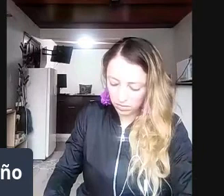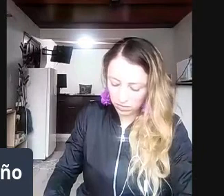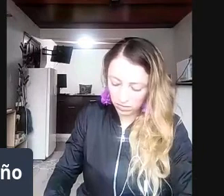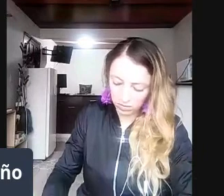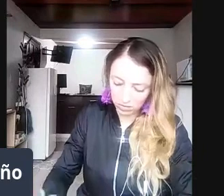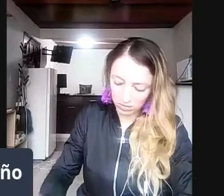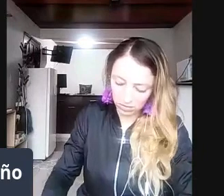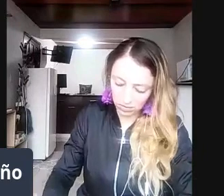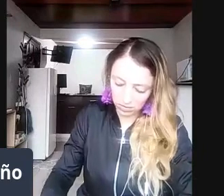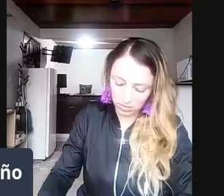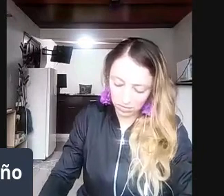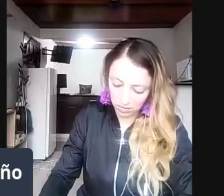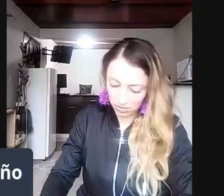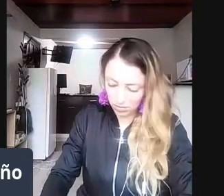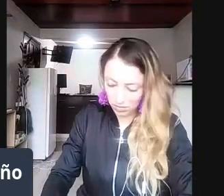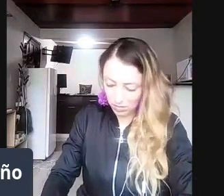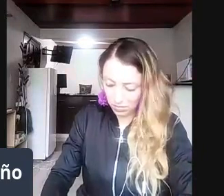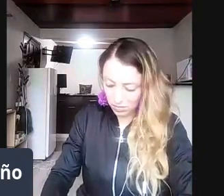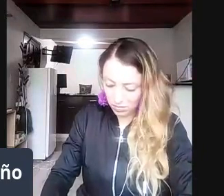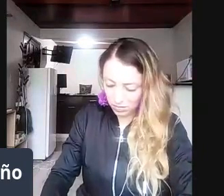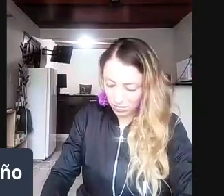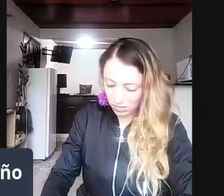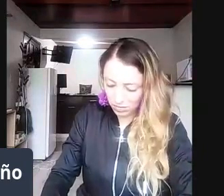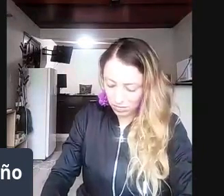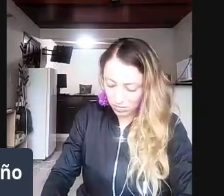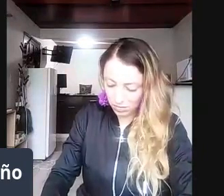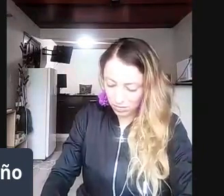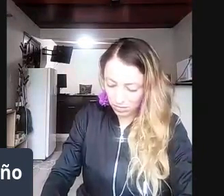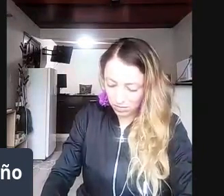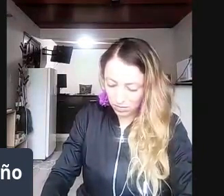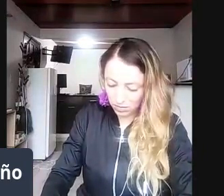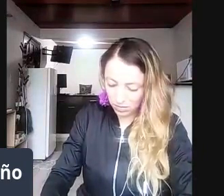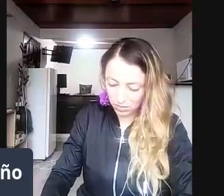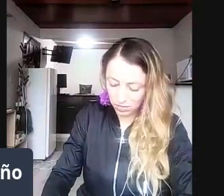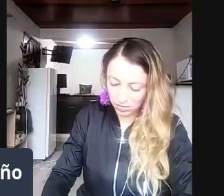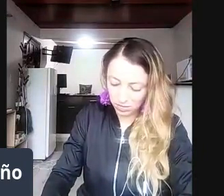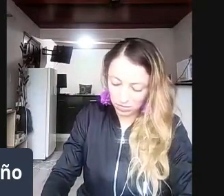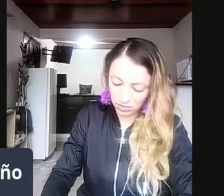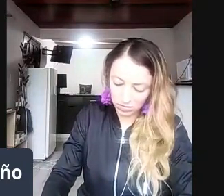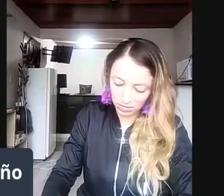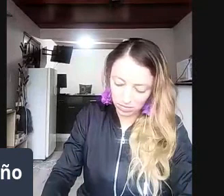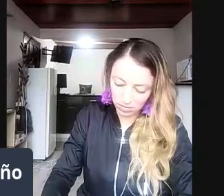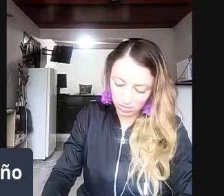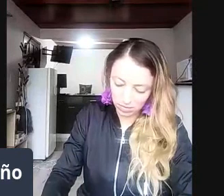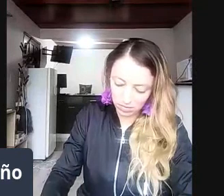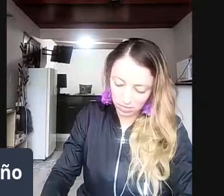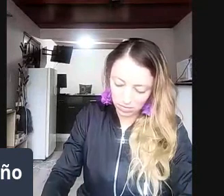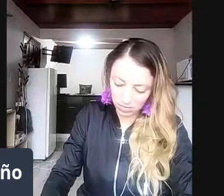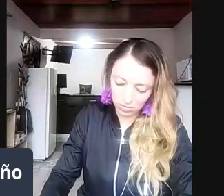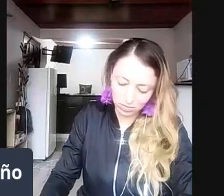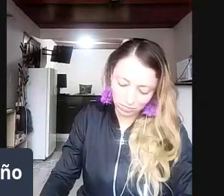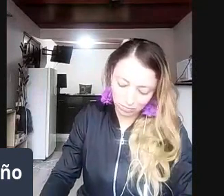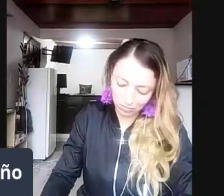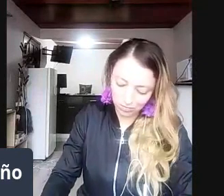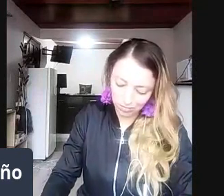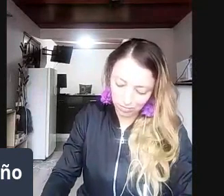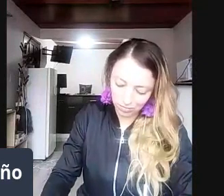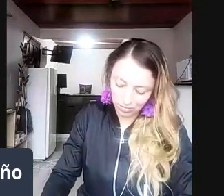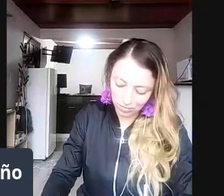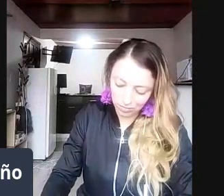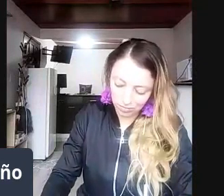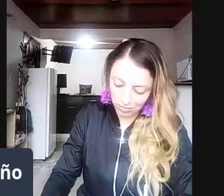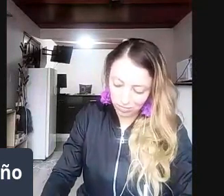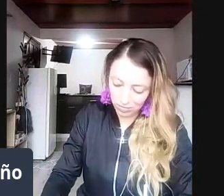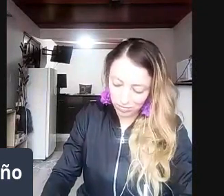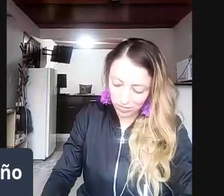un lugar en la memoria de jaime garzón nuestro gran personaje yo me preguntaba mucho si uno escribió una